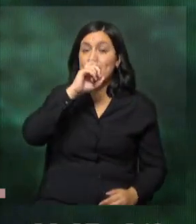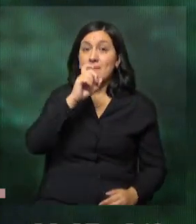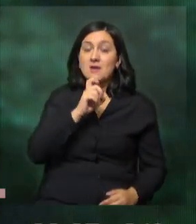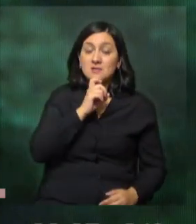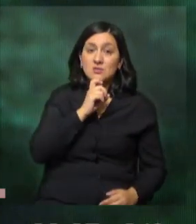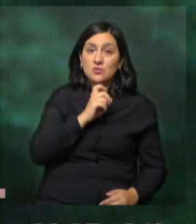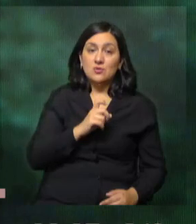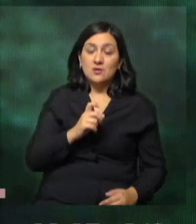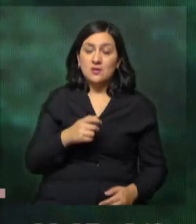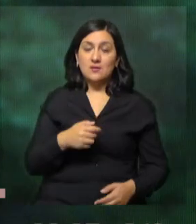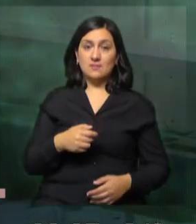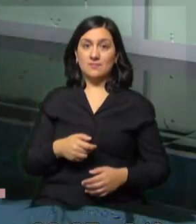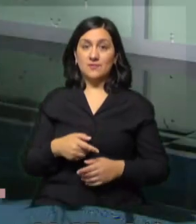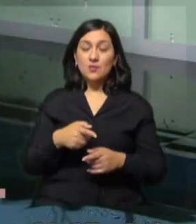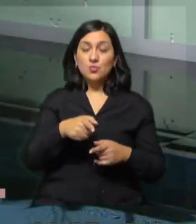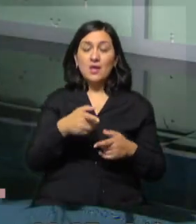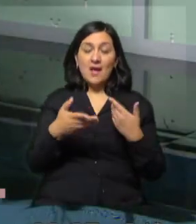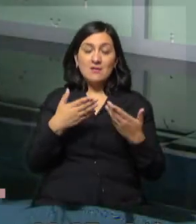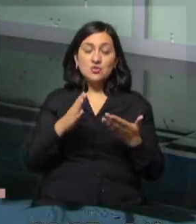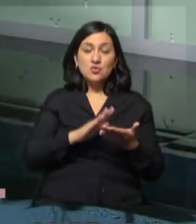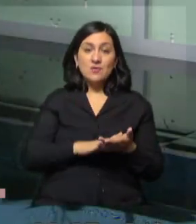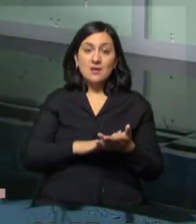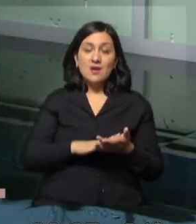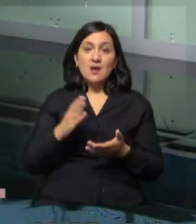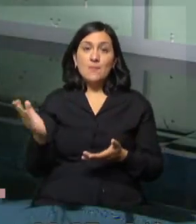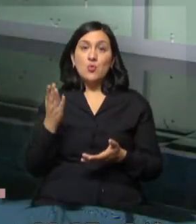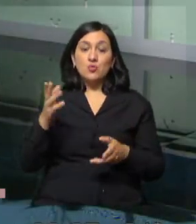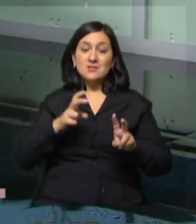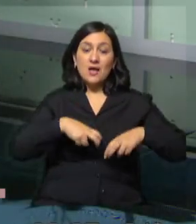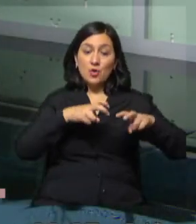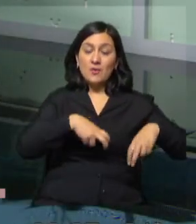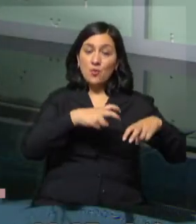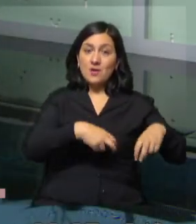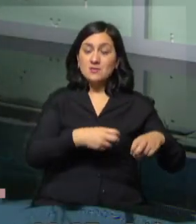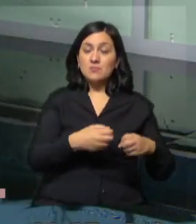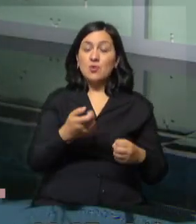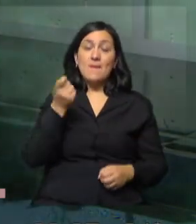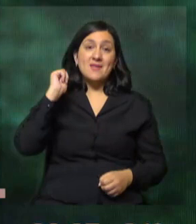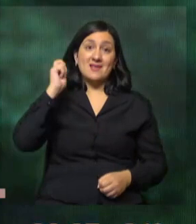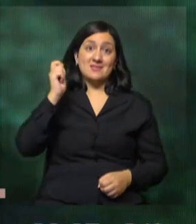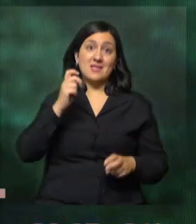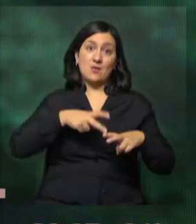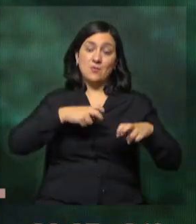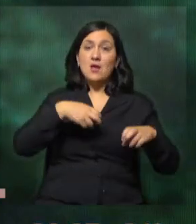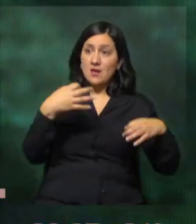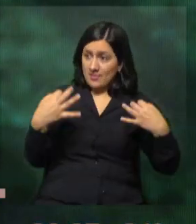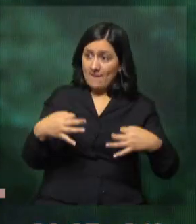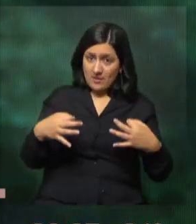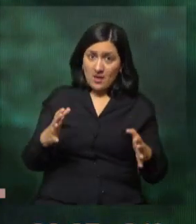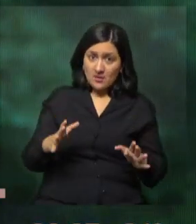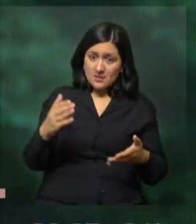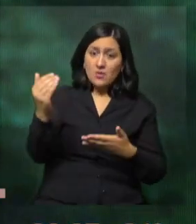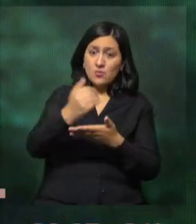este subsidio... Uh-huh. Está hablando de los agropecuarios. De los agropecuarios. En el marco de la emergencia agropecuaria. En el marco de eso. O sea, está bien que se le haga